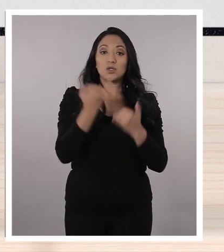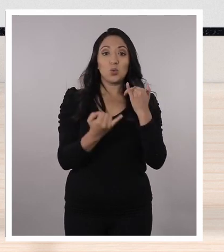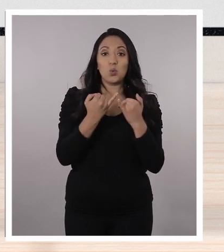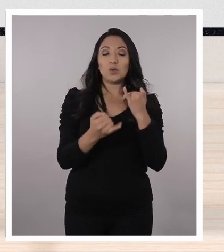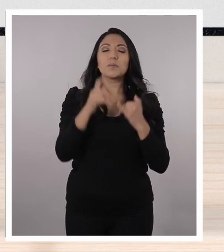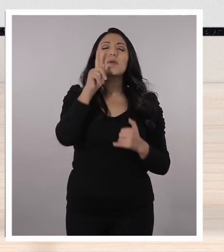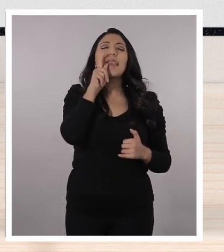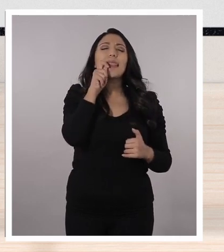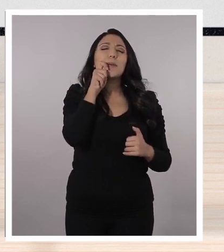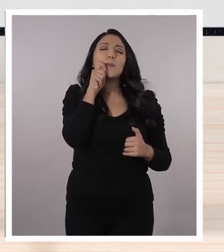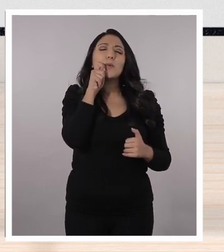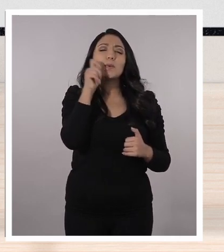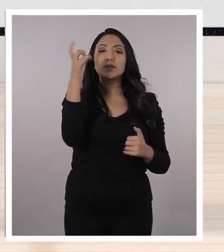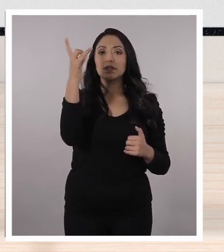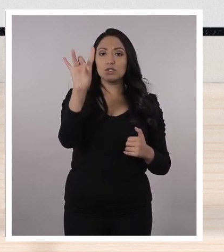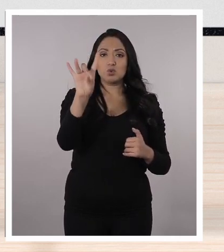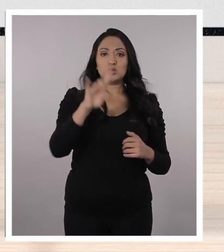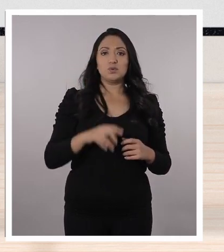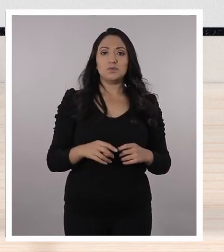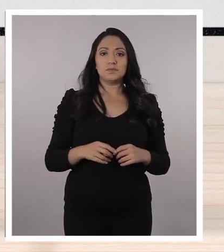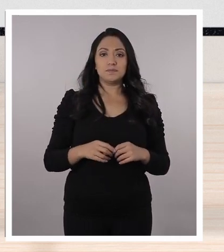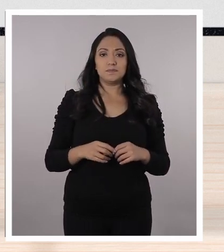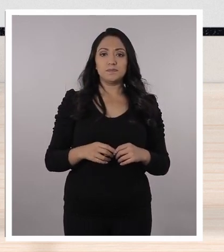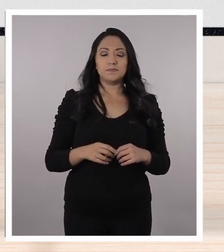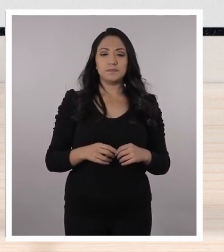Y por último, limón, que son 18.